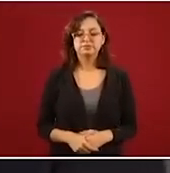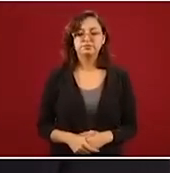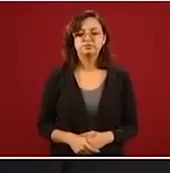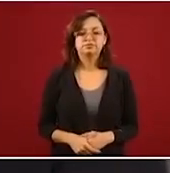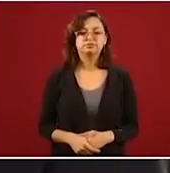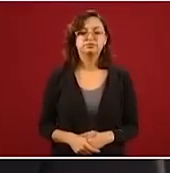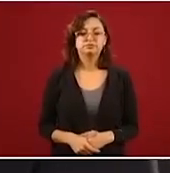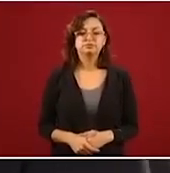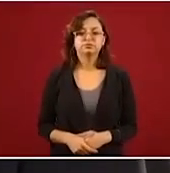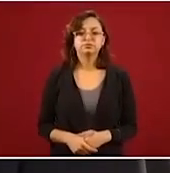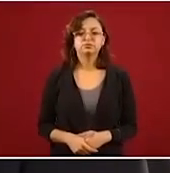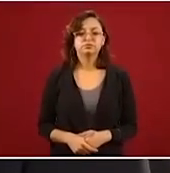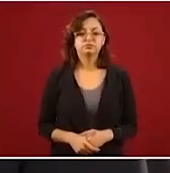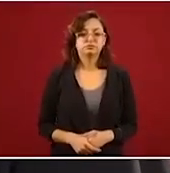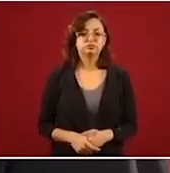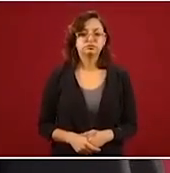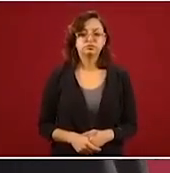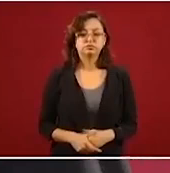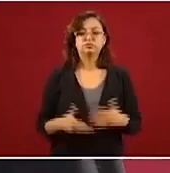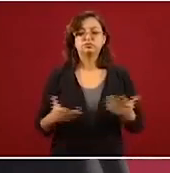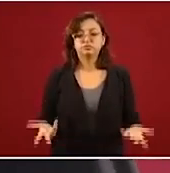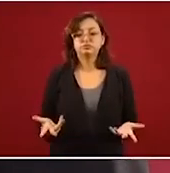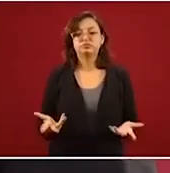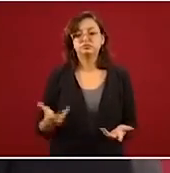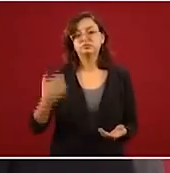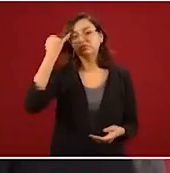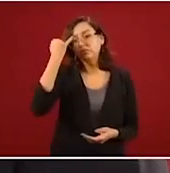la satisfacción tan grande de un comerciante,